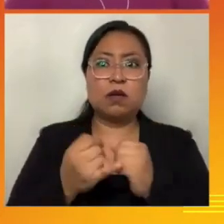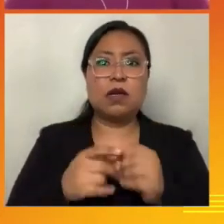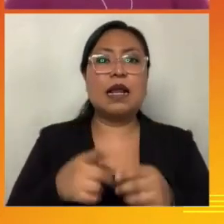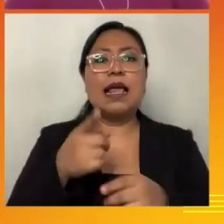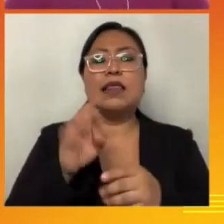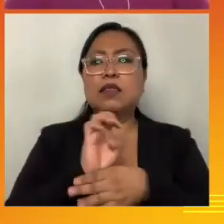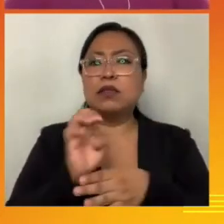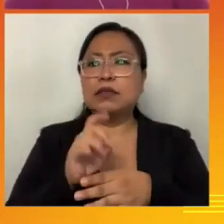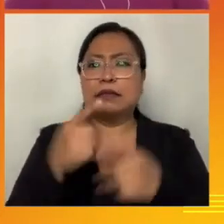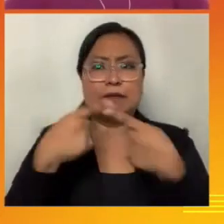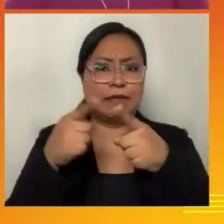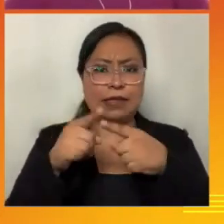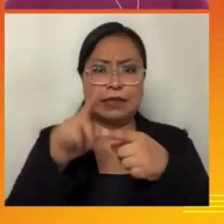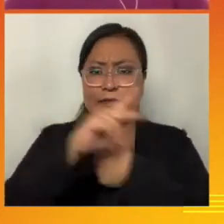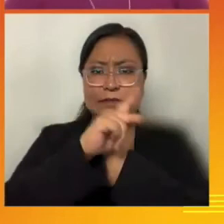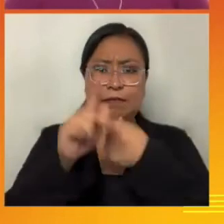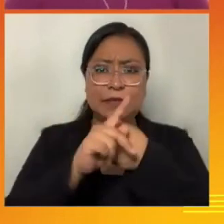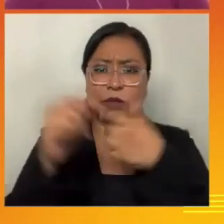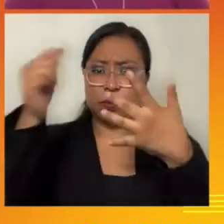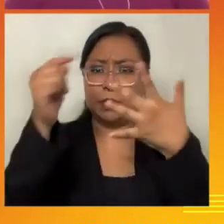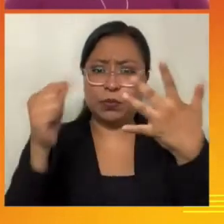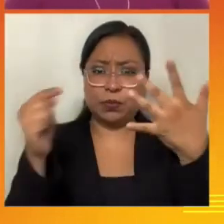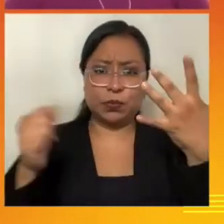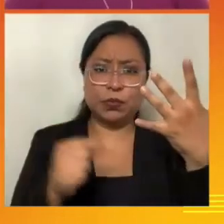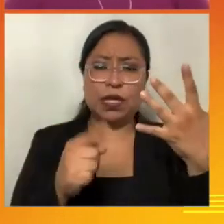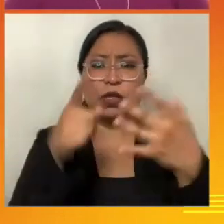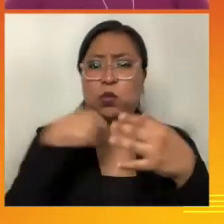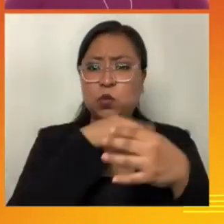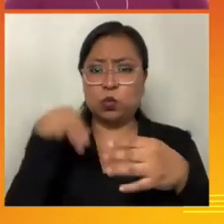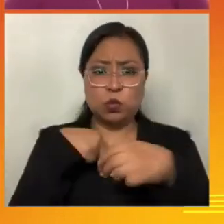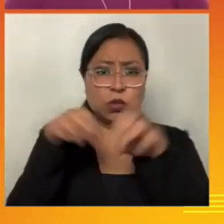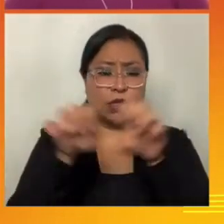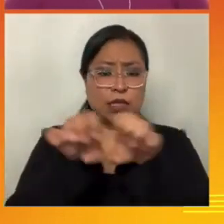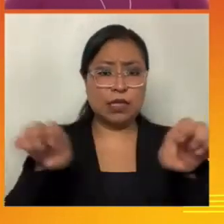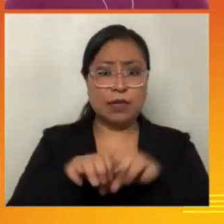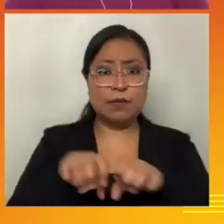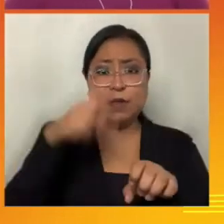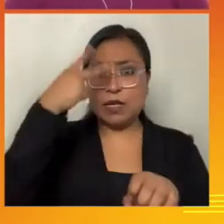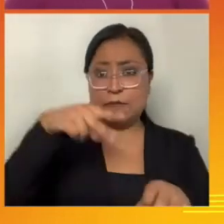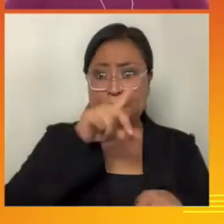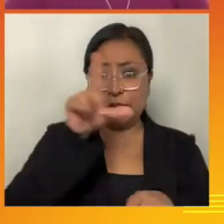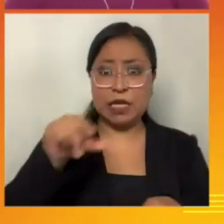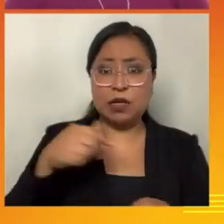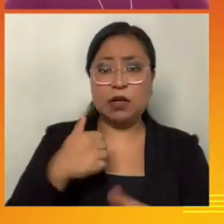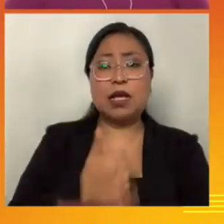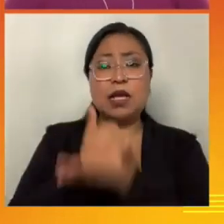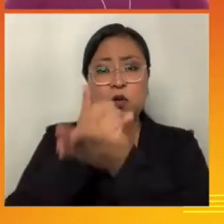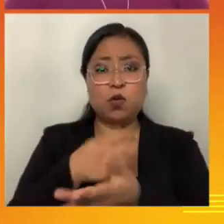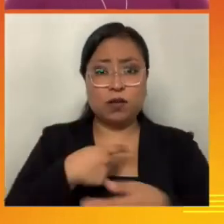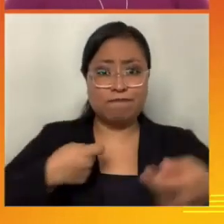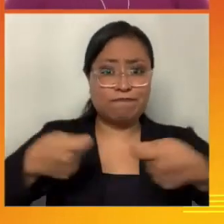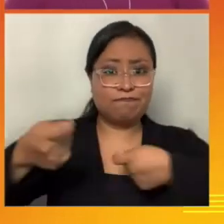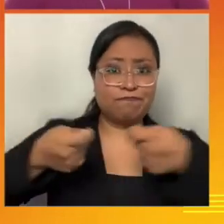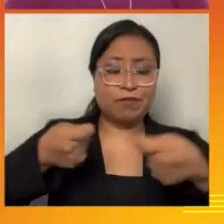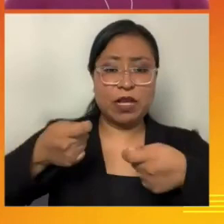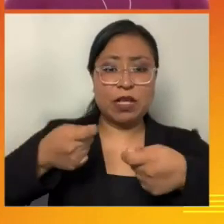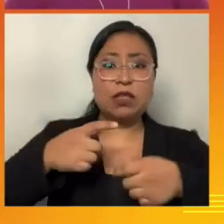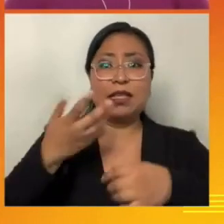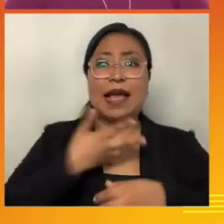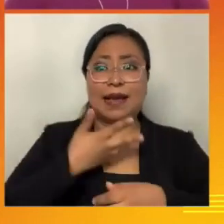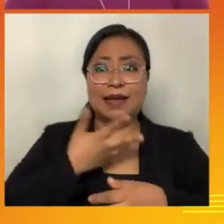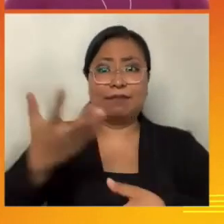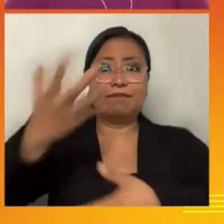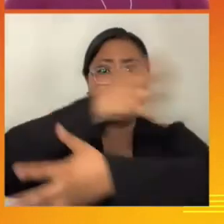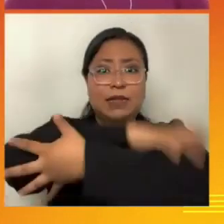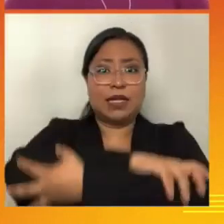sesión, pueden contactarnos. Somos el mismo equipo acá desde México, gestionamos todo eso en alianza con TechSoup, como